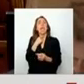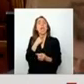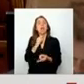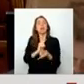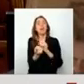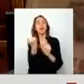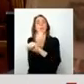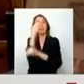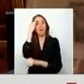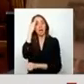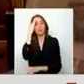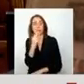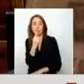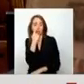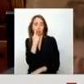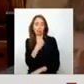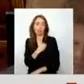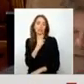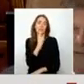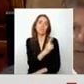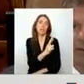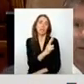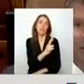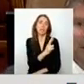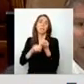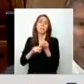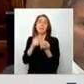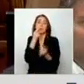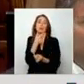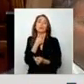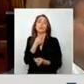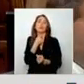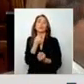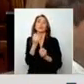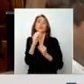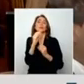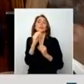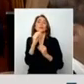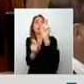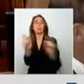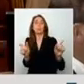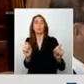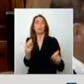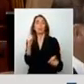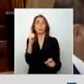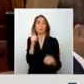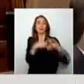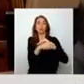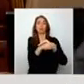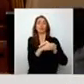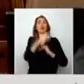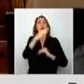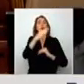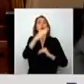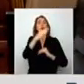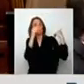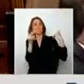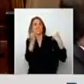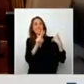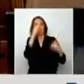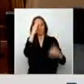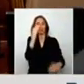de la tristeza porque le gustaba cuidar a la gente. Primero estuvo en el servicio militar, se fue a Arica cuando yo